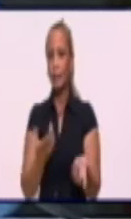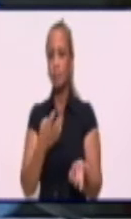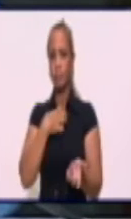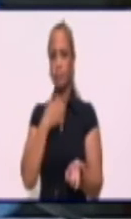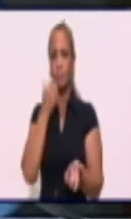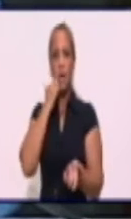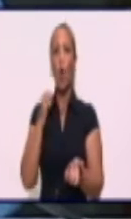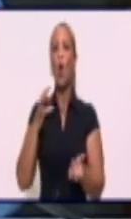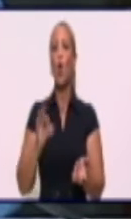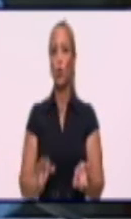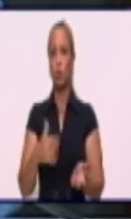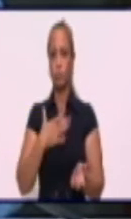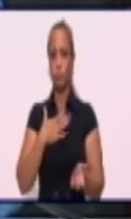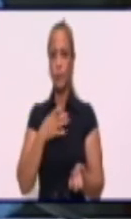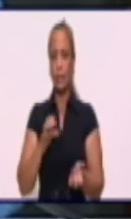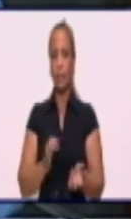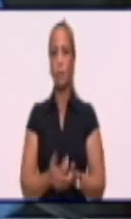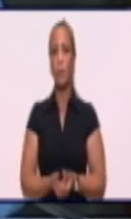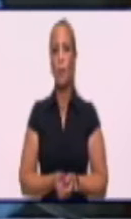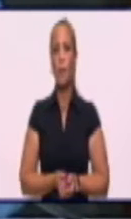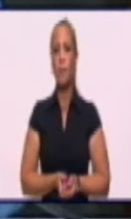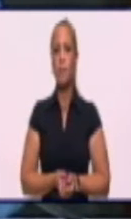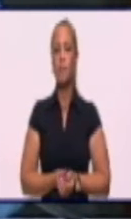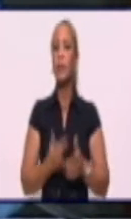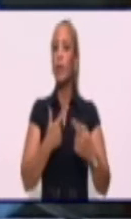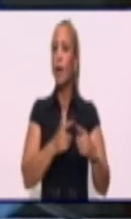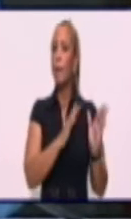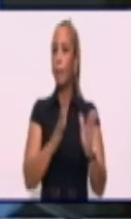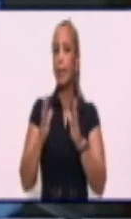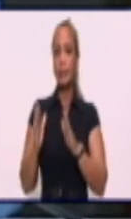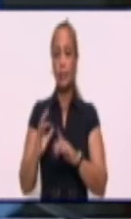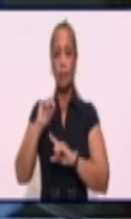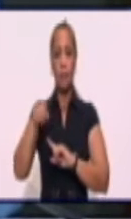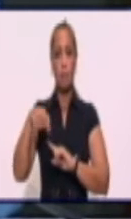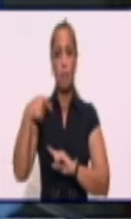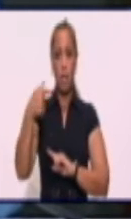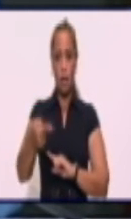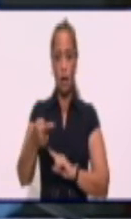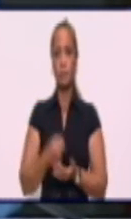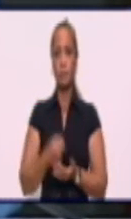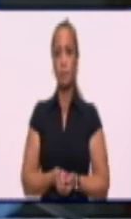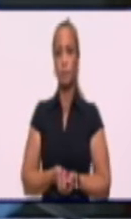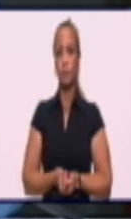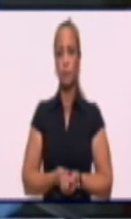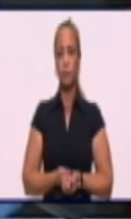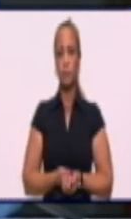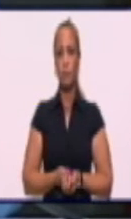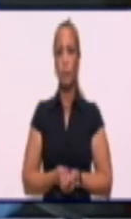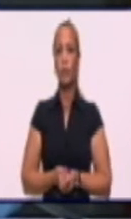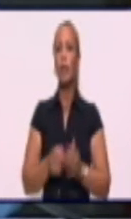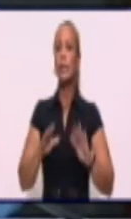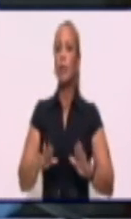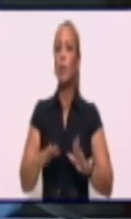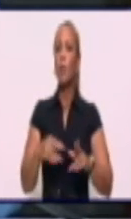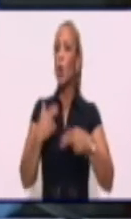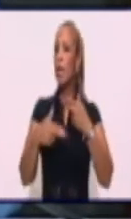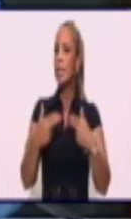tenemos. Y también a partir de mañana, Yunel, estaremos realizando